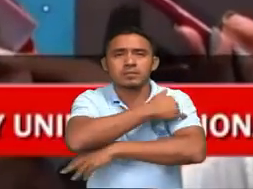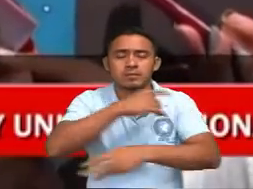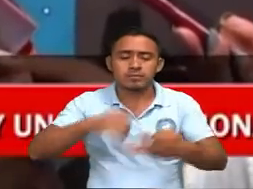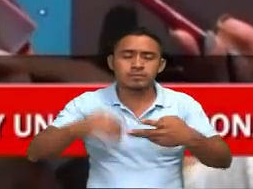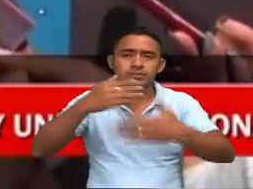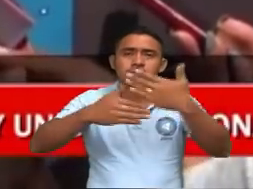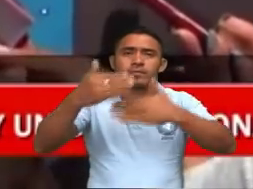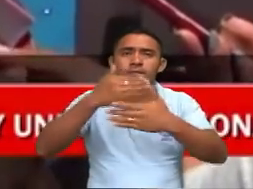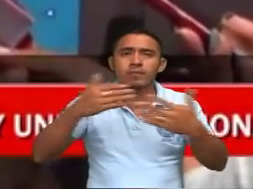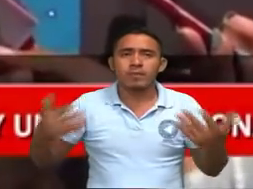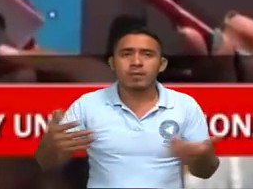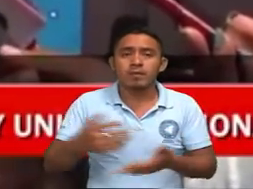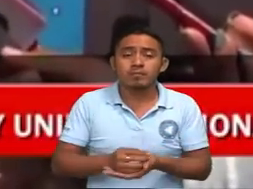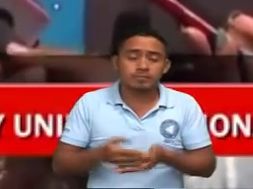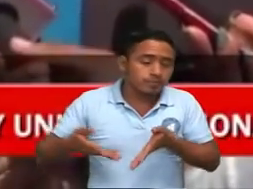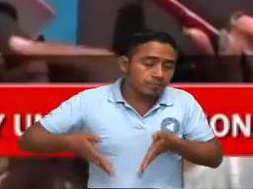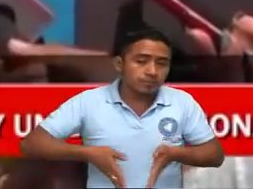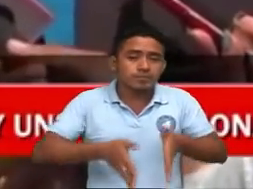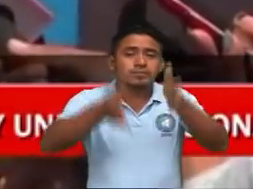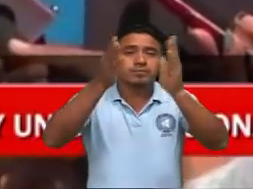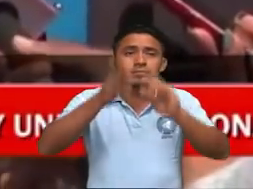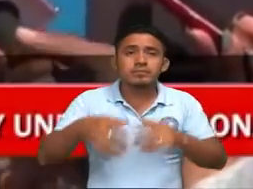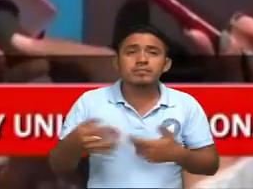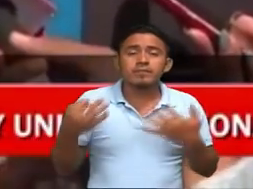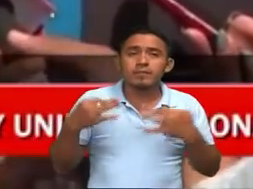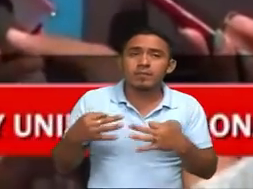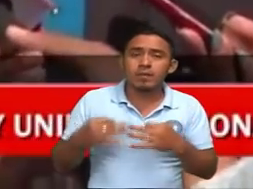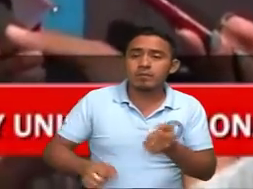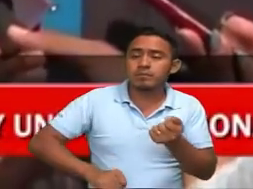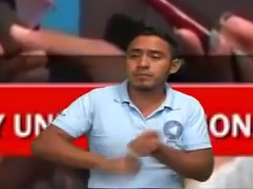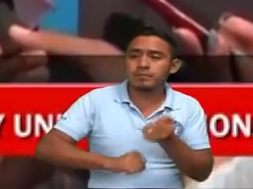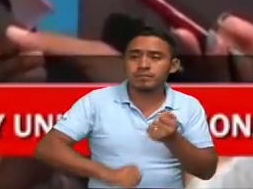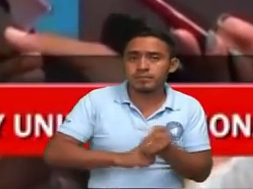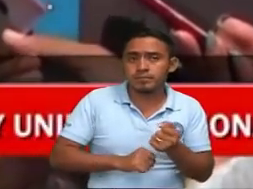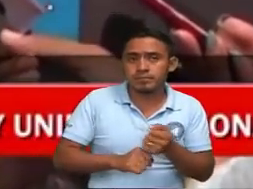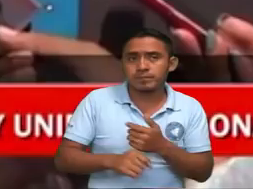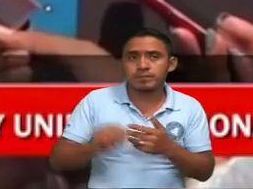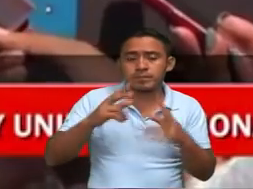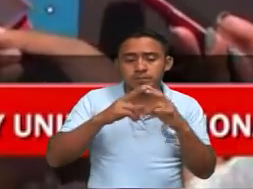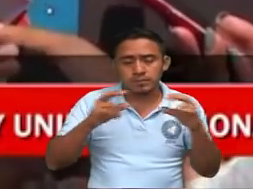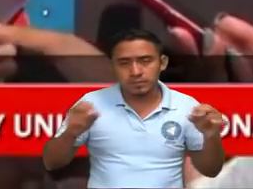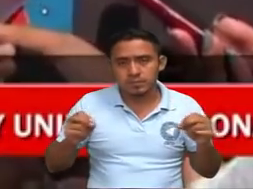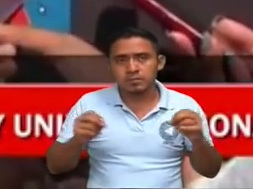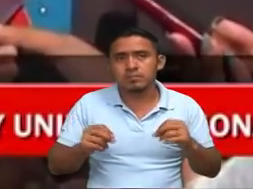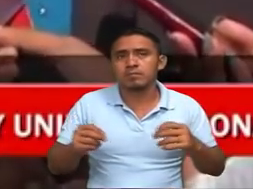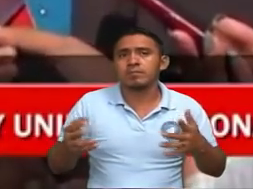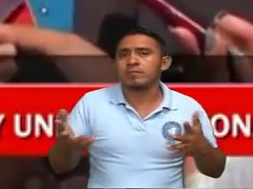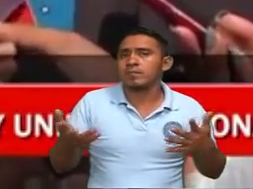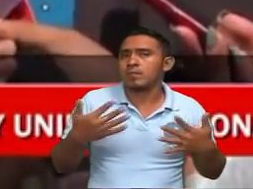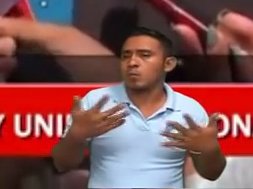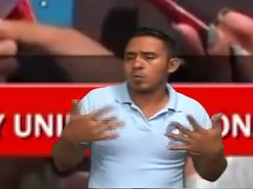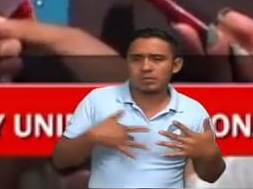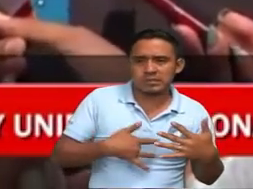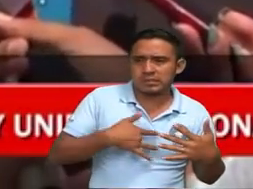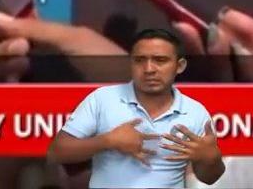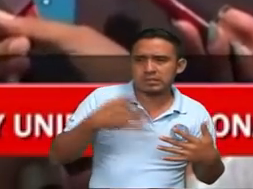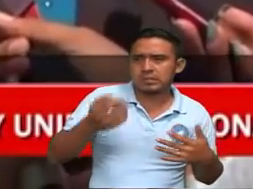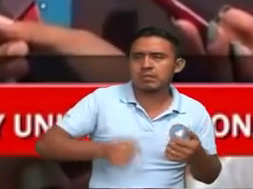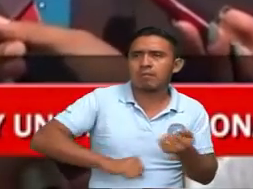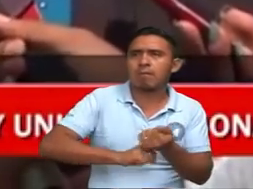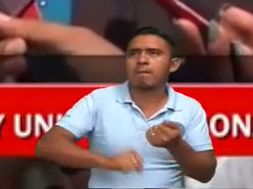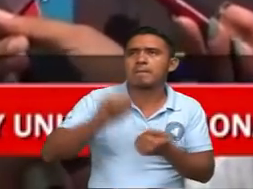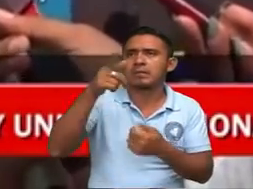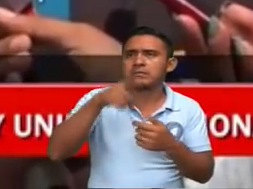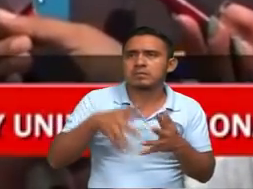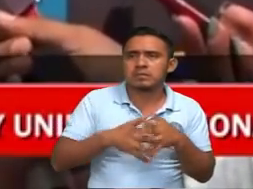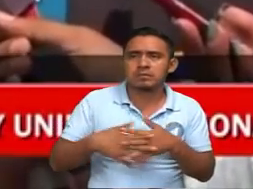vamos a construir más caminos, porque contamos con el respaldo de los nicaragüenses. No necesitamos el respaldo del